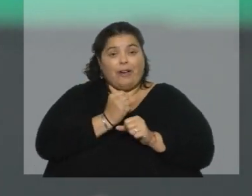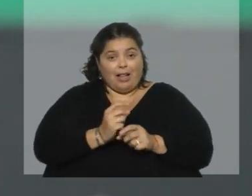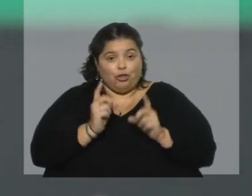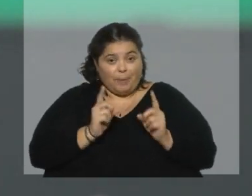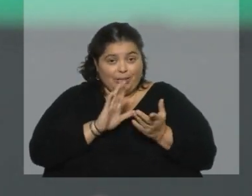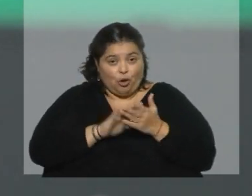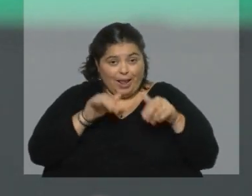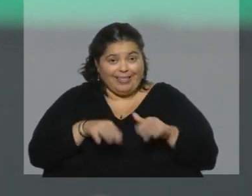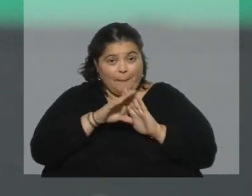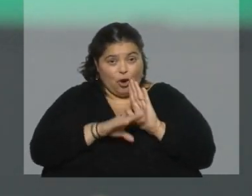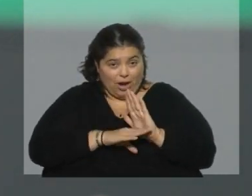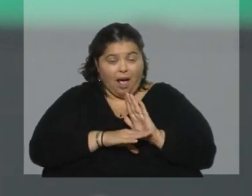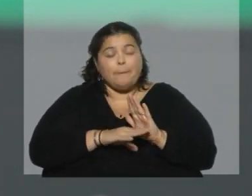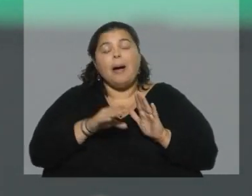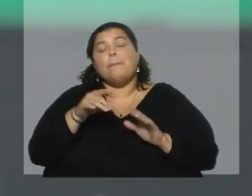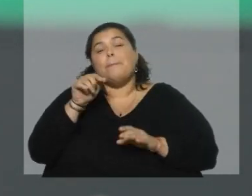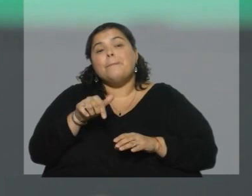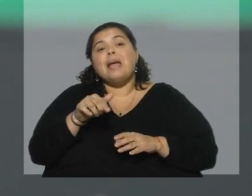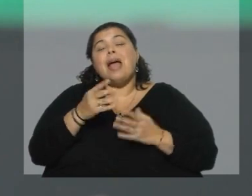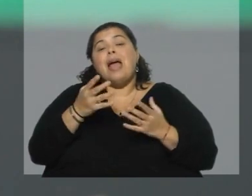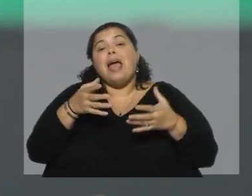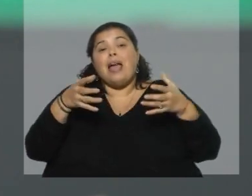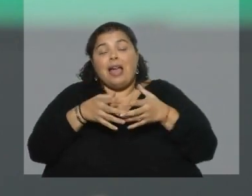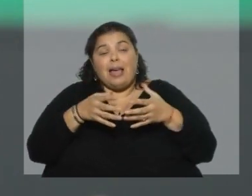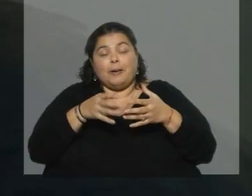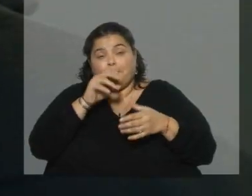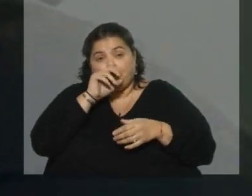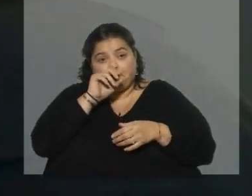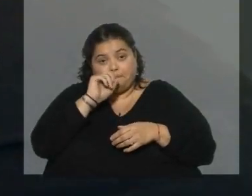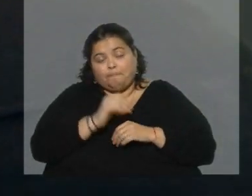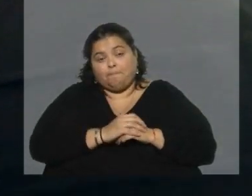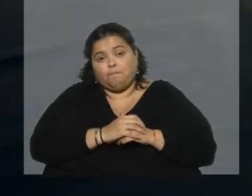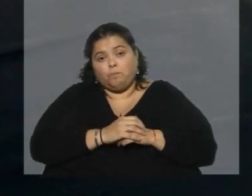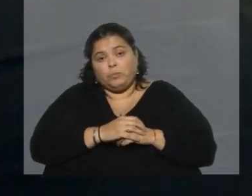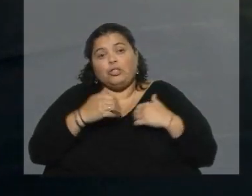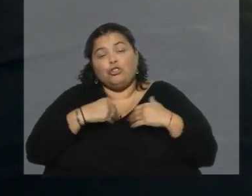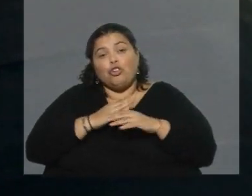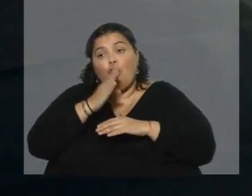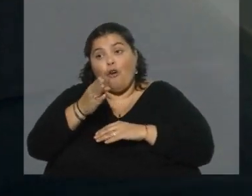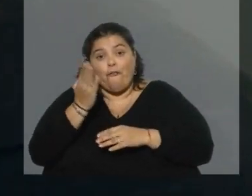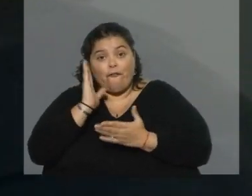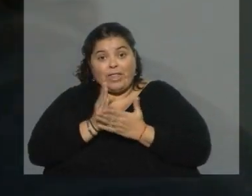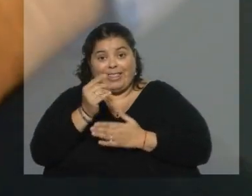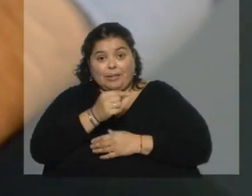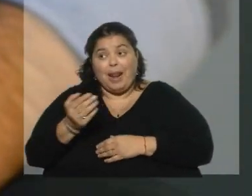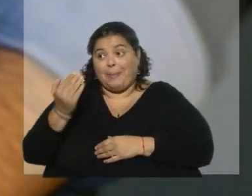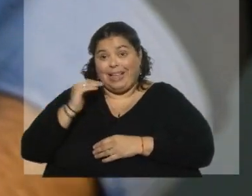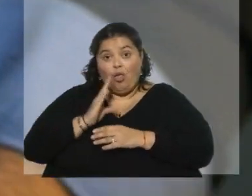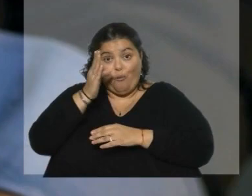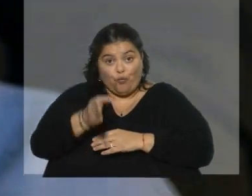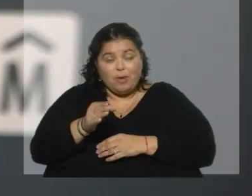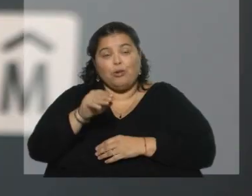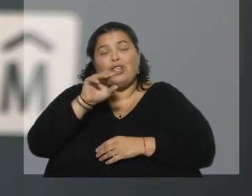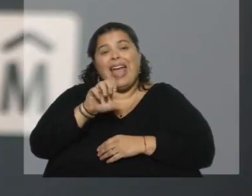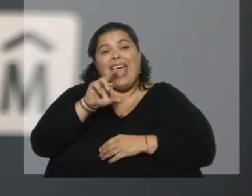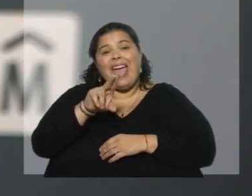este programa, en algunos grandes complejos. En particular, tuvimos el fin de semana pasado, por ejemplo, en Euskal Herria 70.